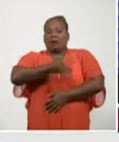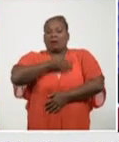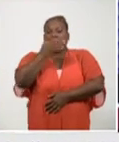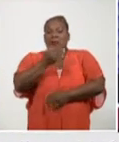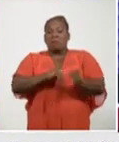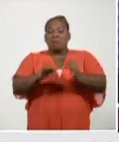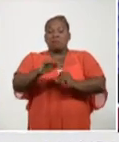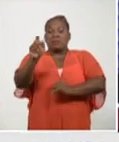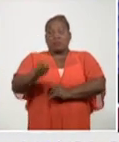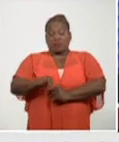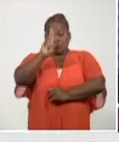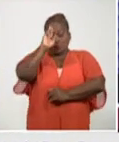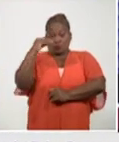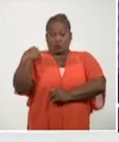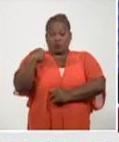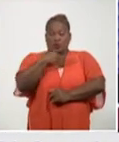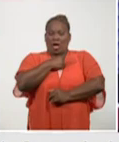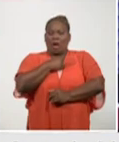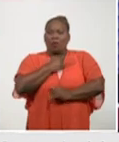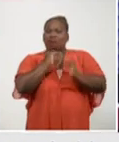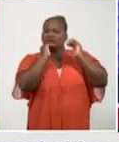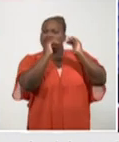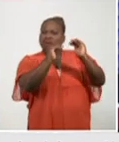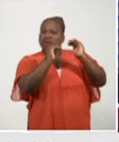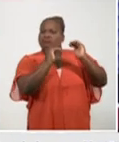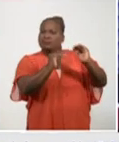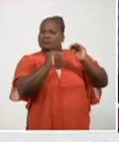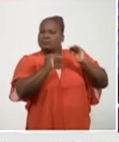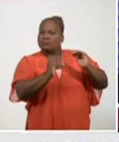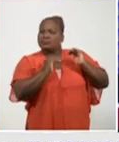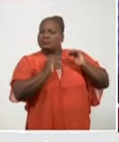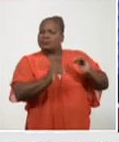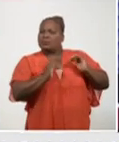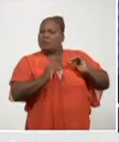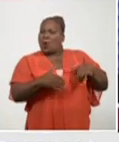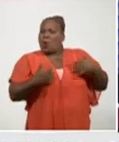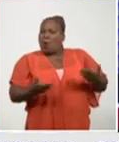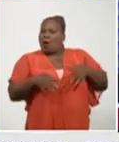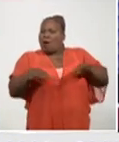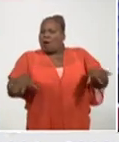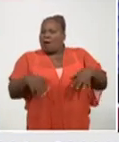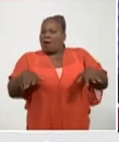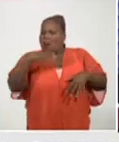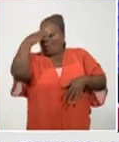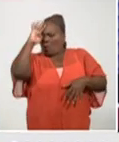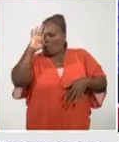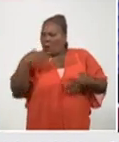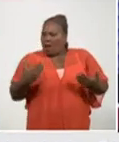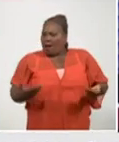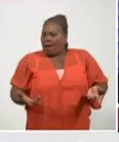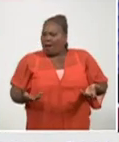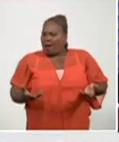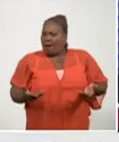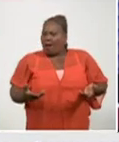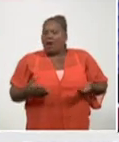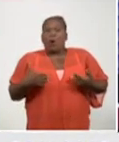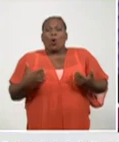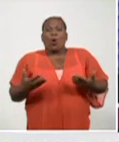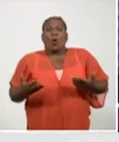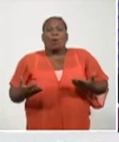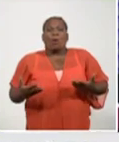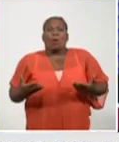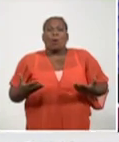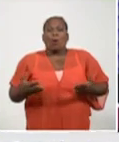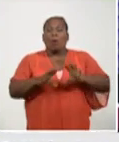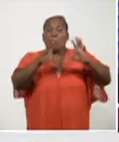Salud muy detallada de la situación epidemiológica del país, de la situación epidemiológica del